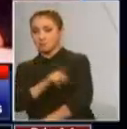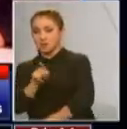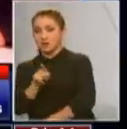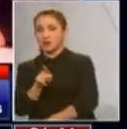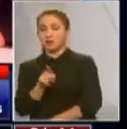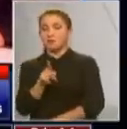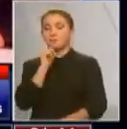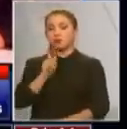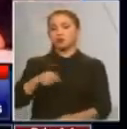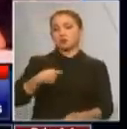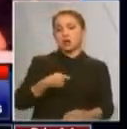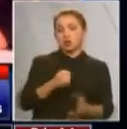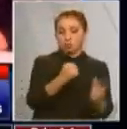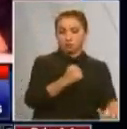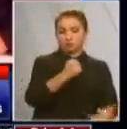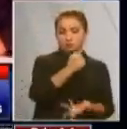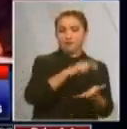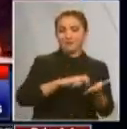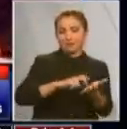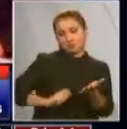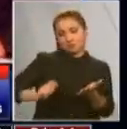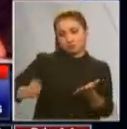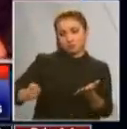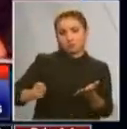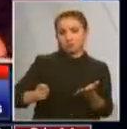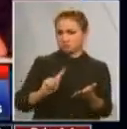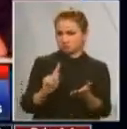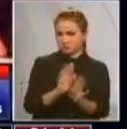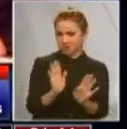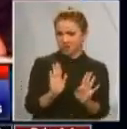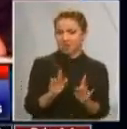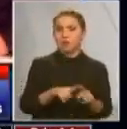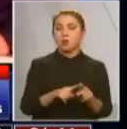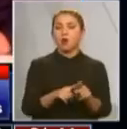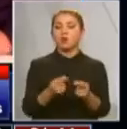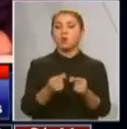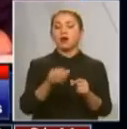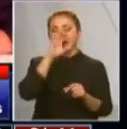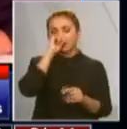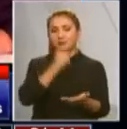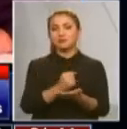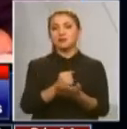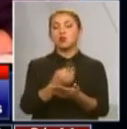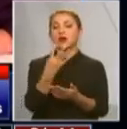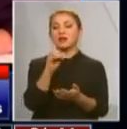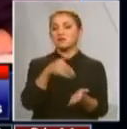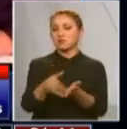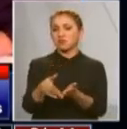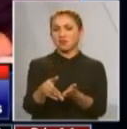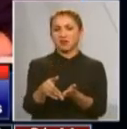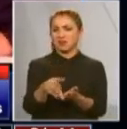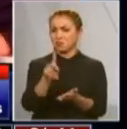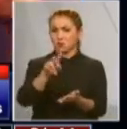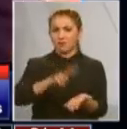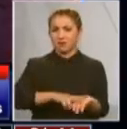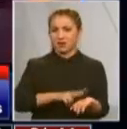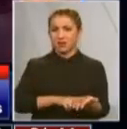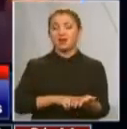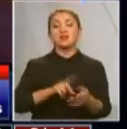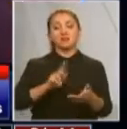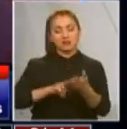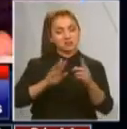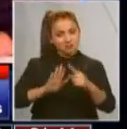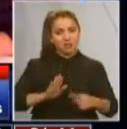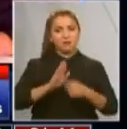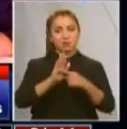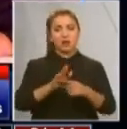Entonces, todo esto que se ha querido hacer ver como que aquí hay una estafa de más de 40 millones, eso no es así y va a ser